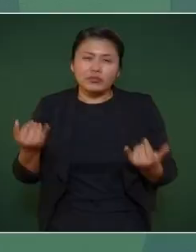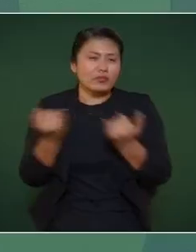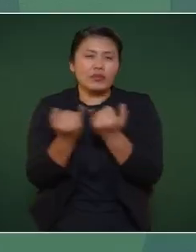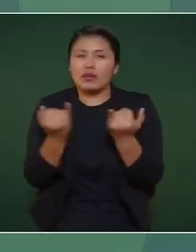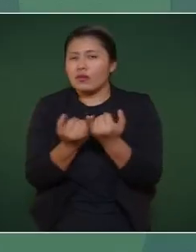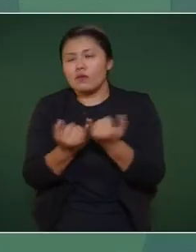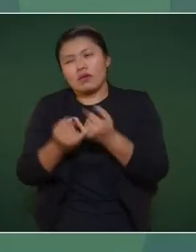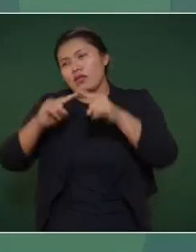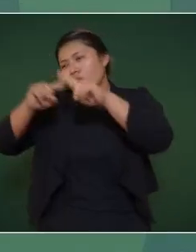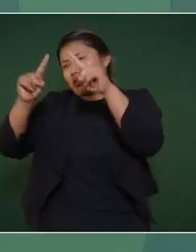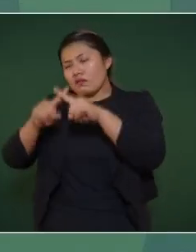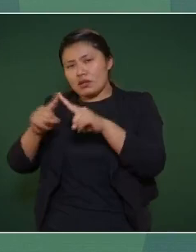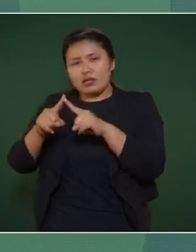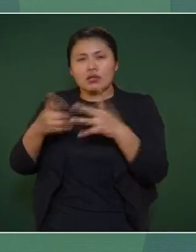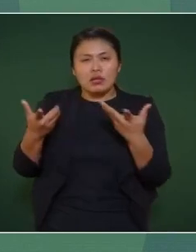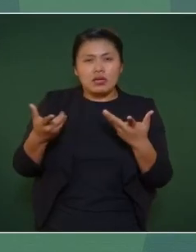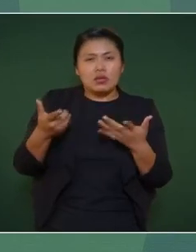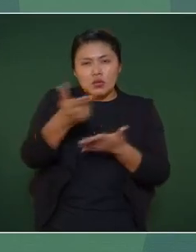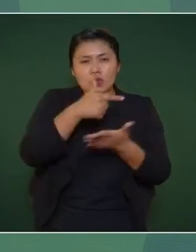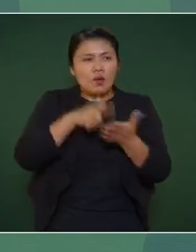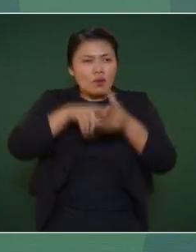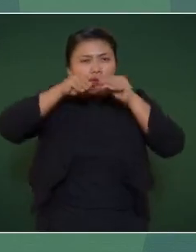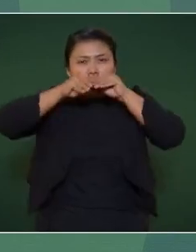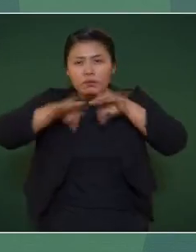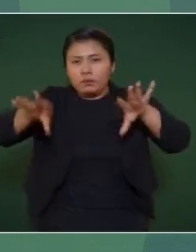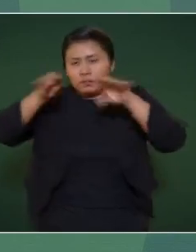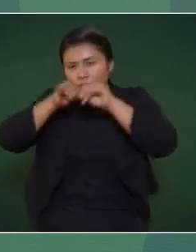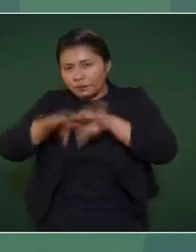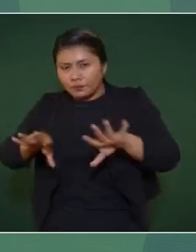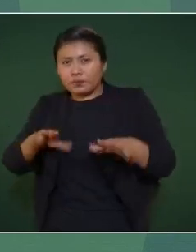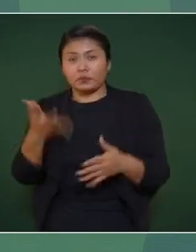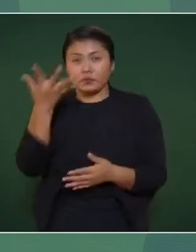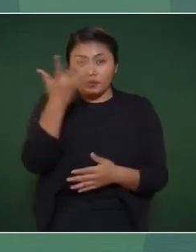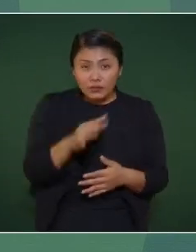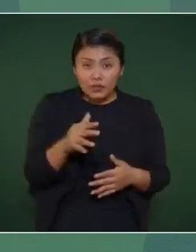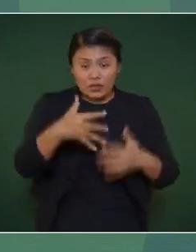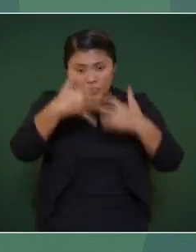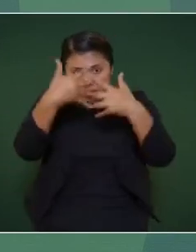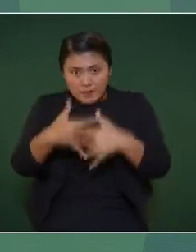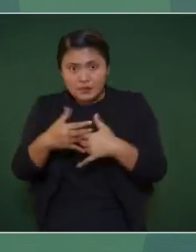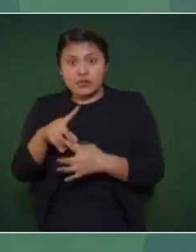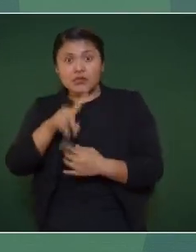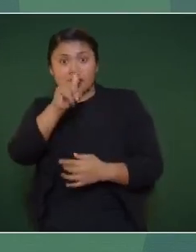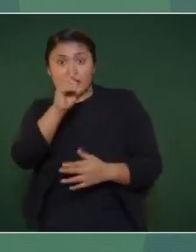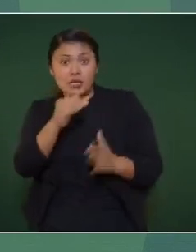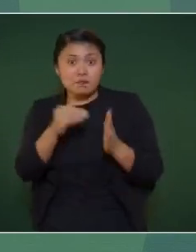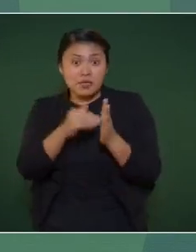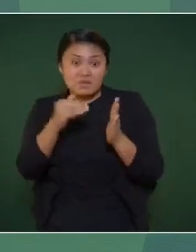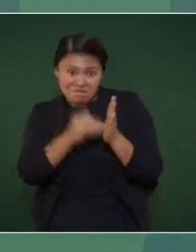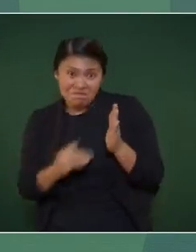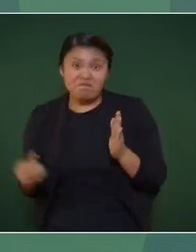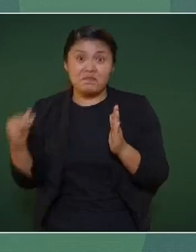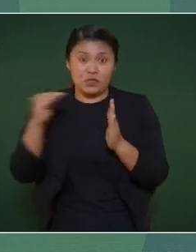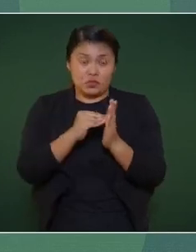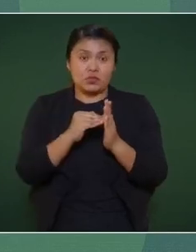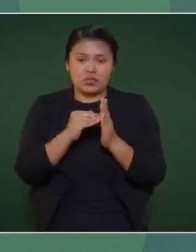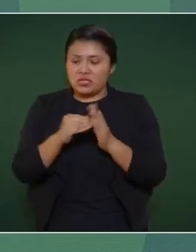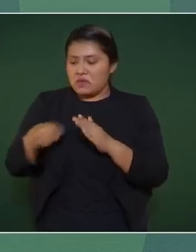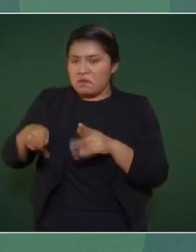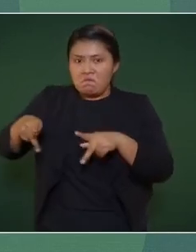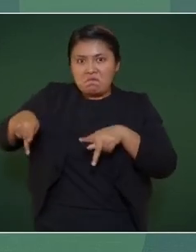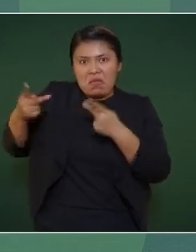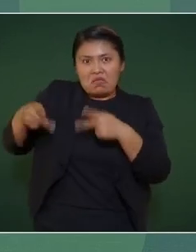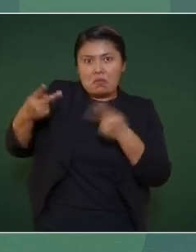manipulación. 10 empresas vendían 100,000 millones de pesos al año